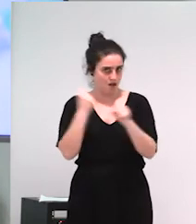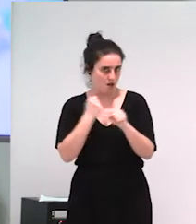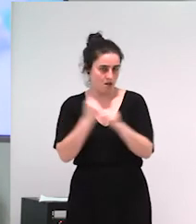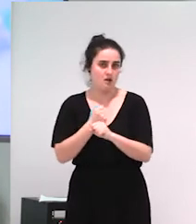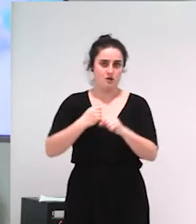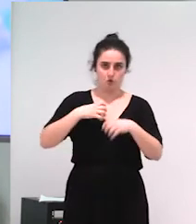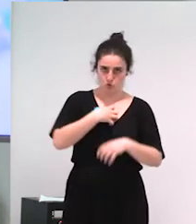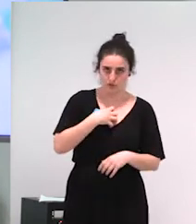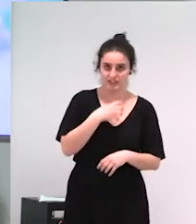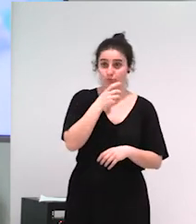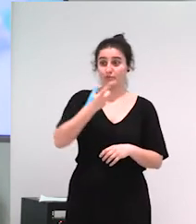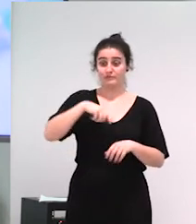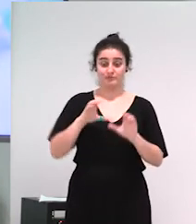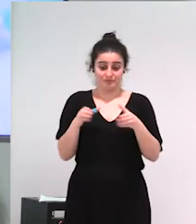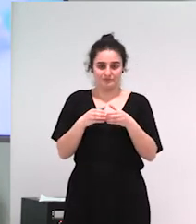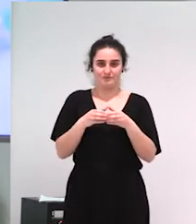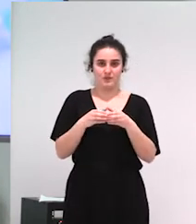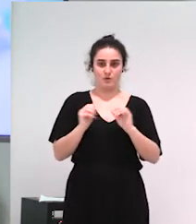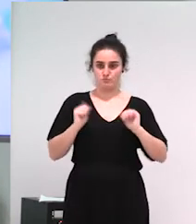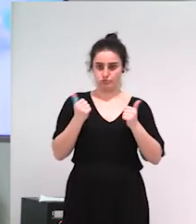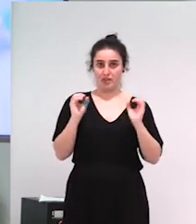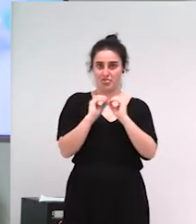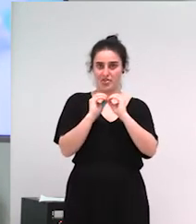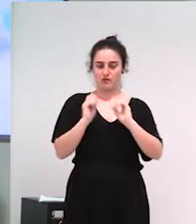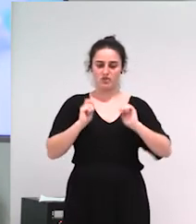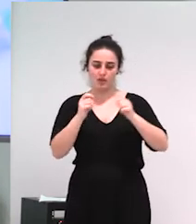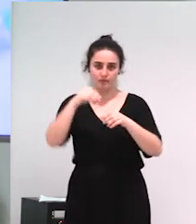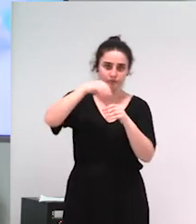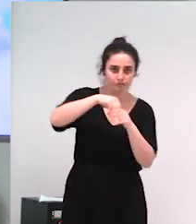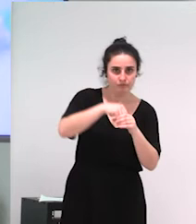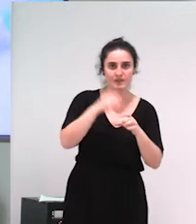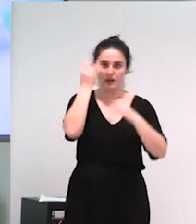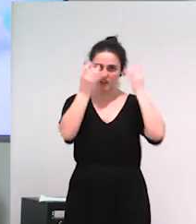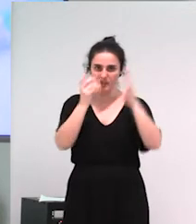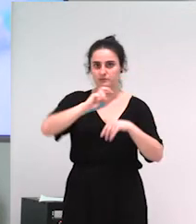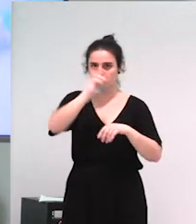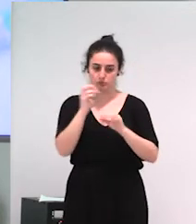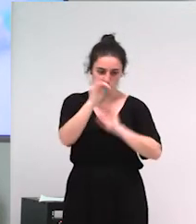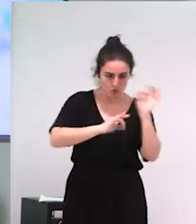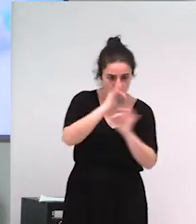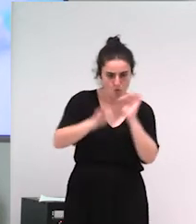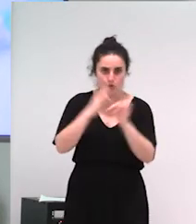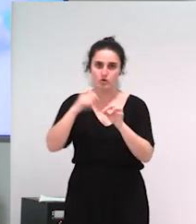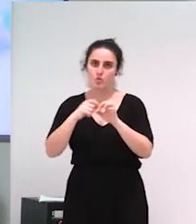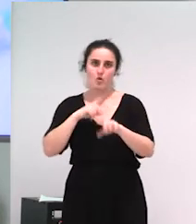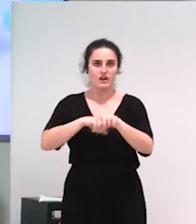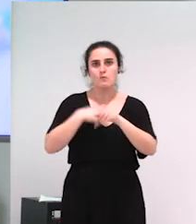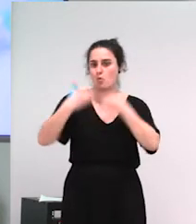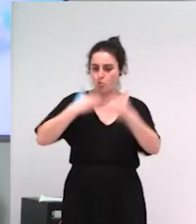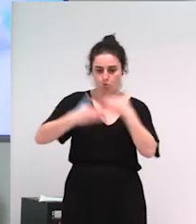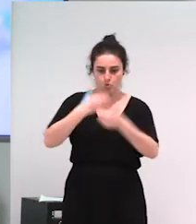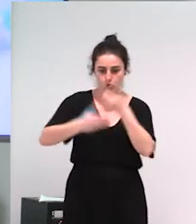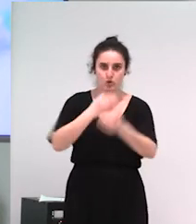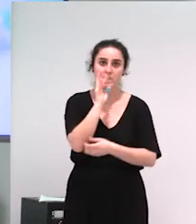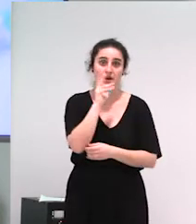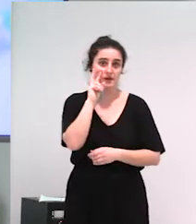también empezar de cero en un colectivo e intentar dotarlo de contenido, hacer mil y una actividades, etc., te lleva a un ritmo frenético, que ahora